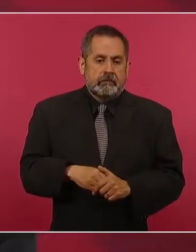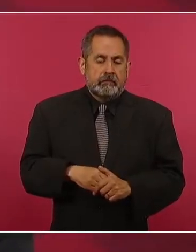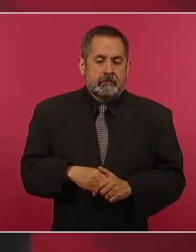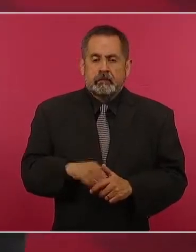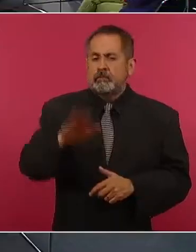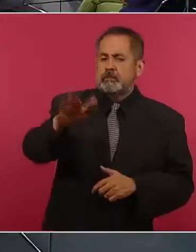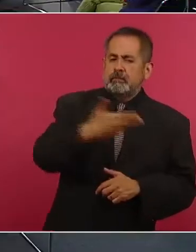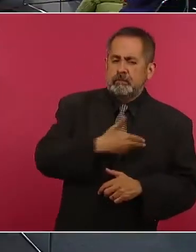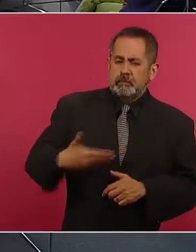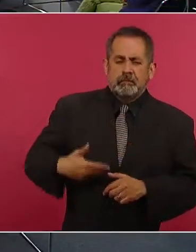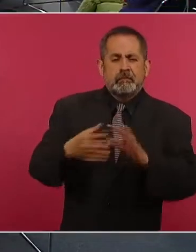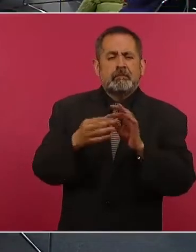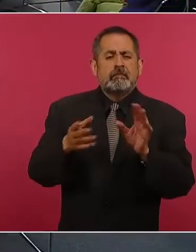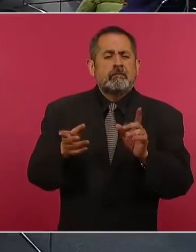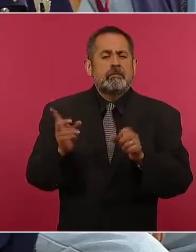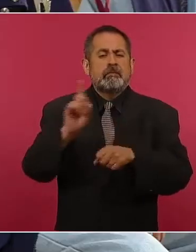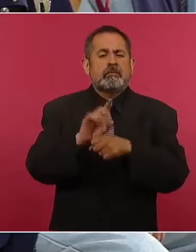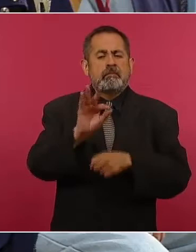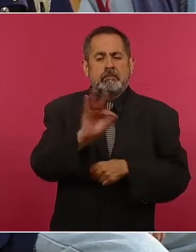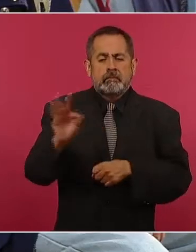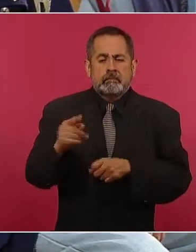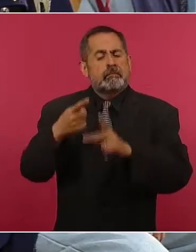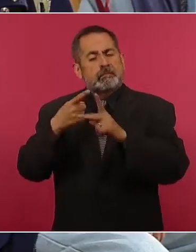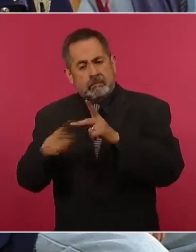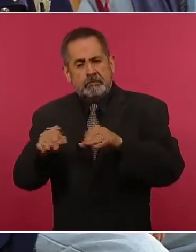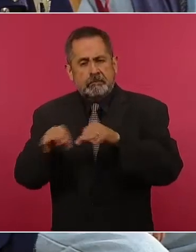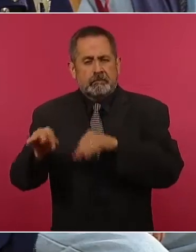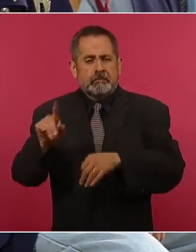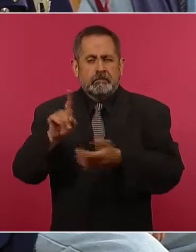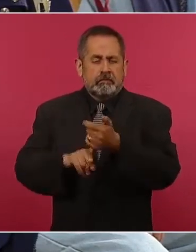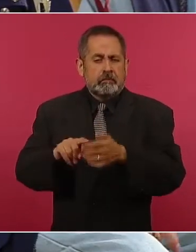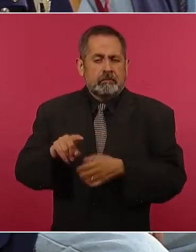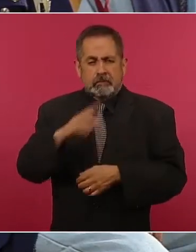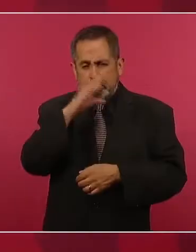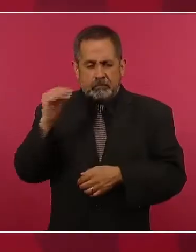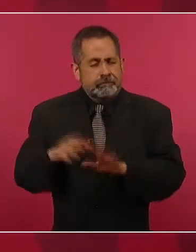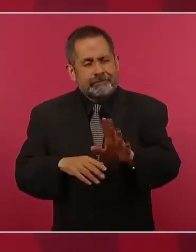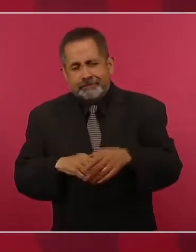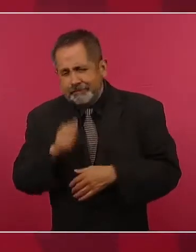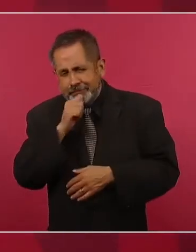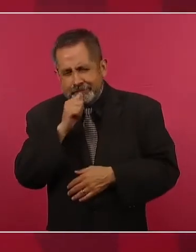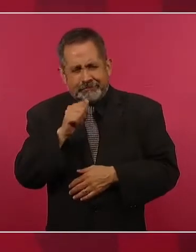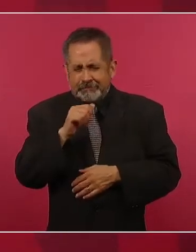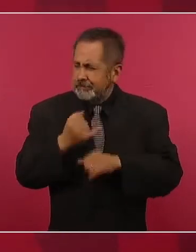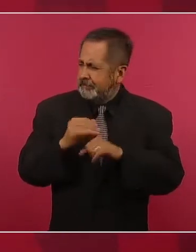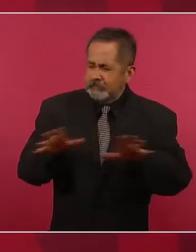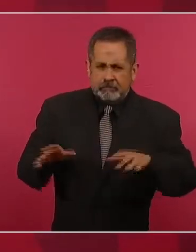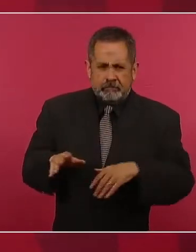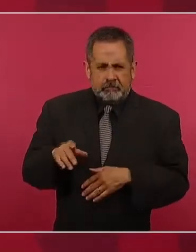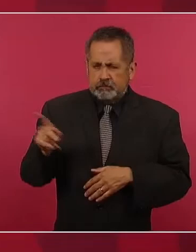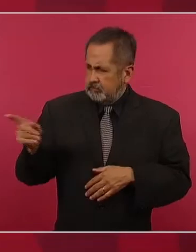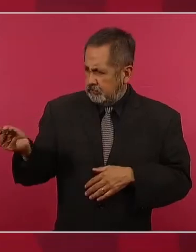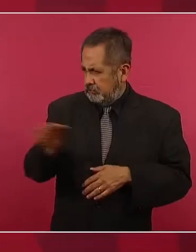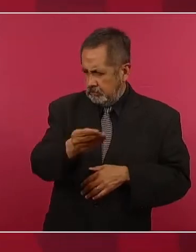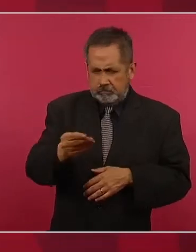Presidente, no sé si nos puede precisar la fecha en que van a comenzar a trabajar los médicos cubanos en México. Todavía no tenemos la información, pero se la